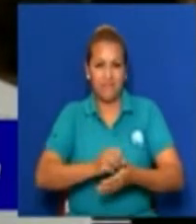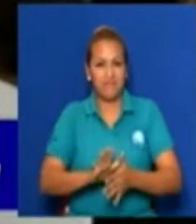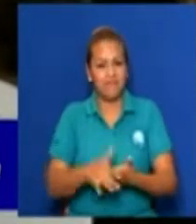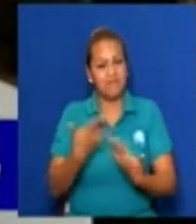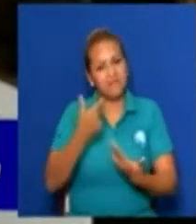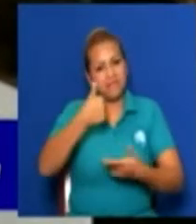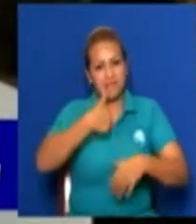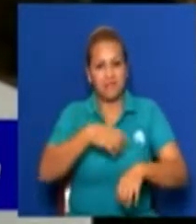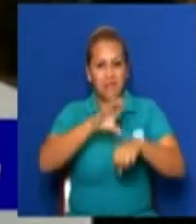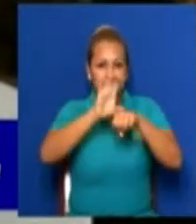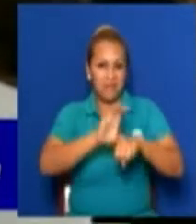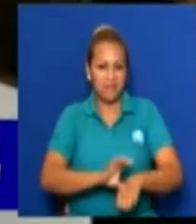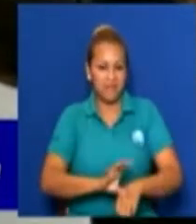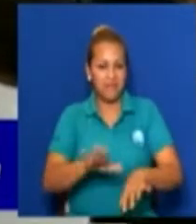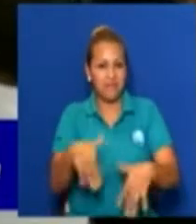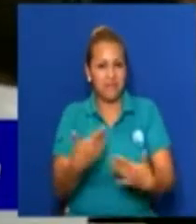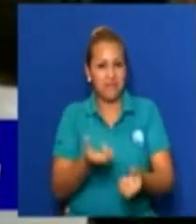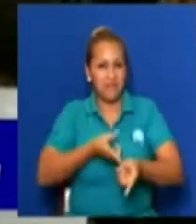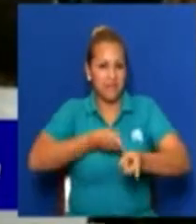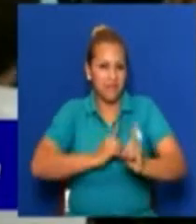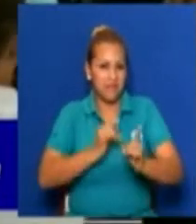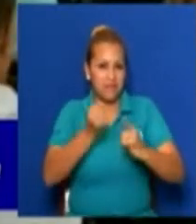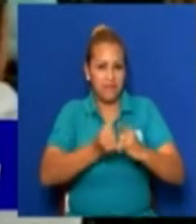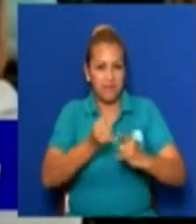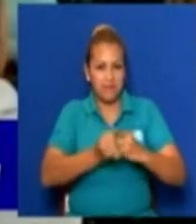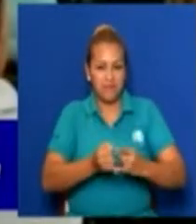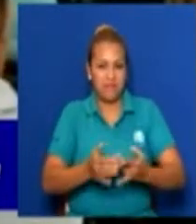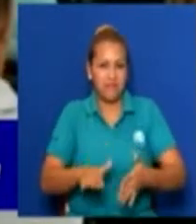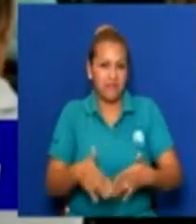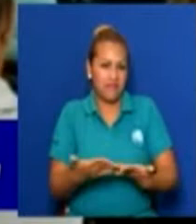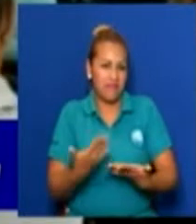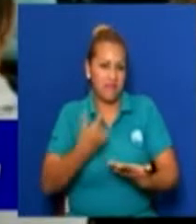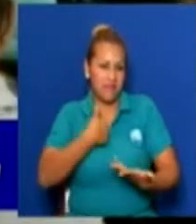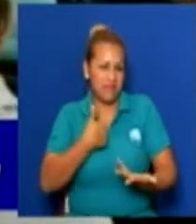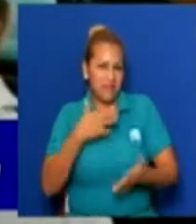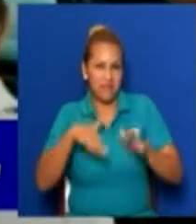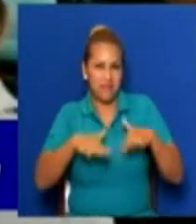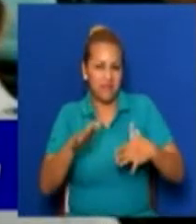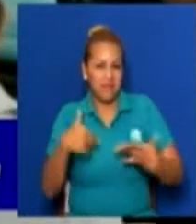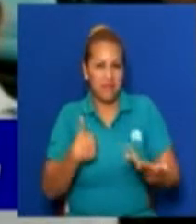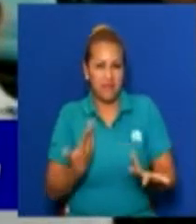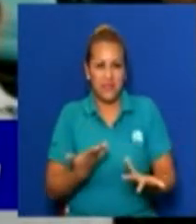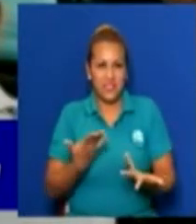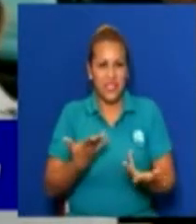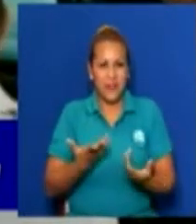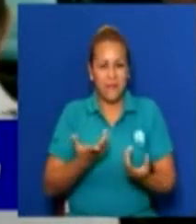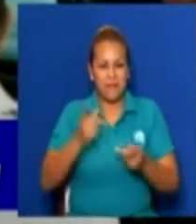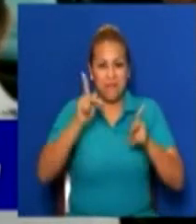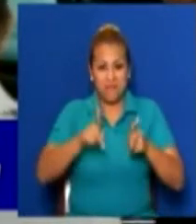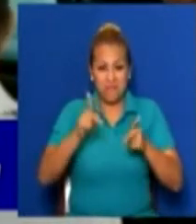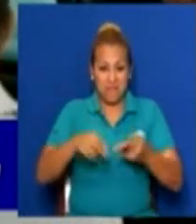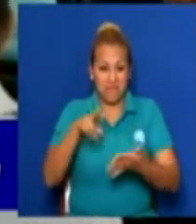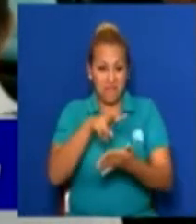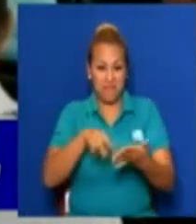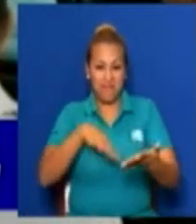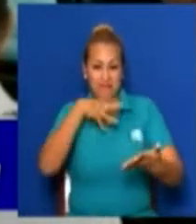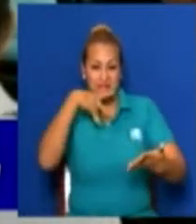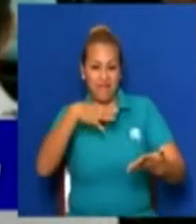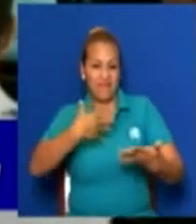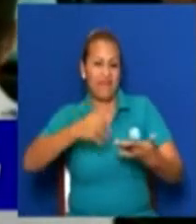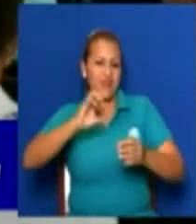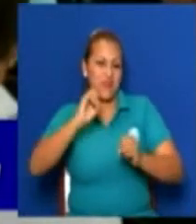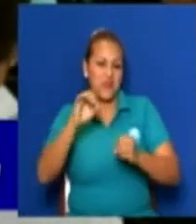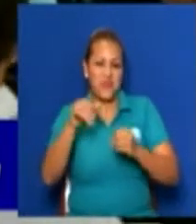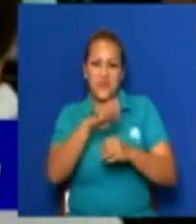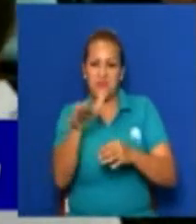acostumbro hablar de género, que es una palabra que ni las academias de la lengua española aceptan